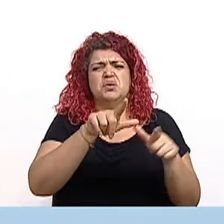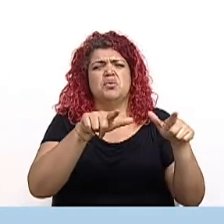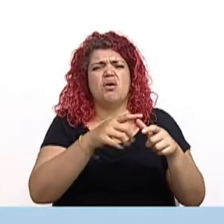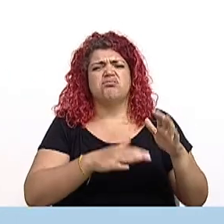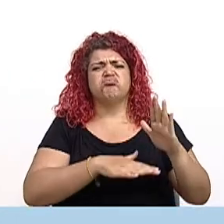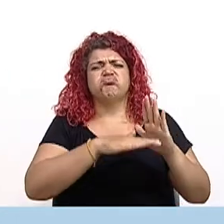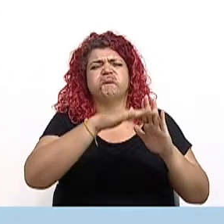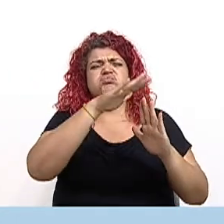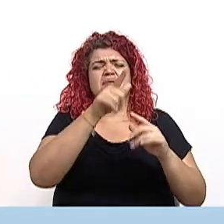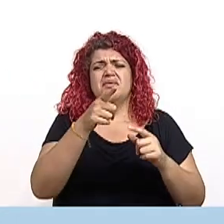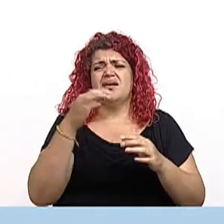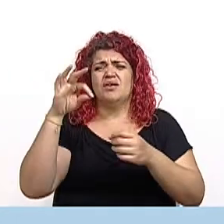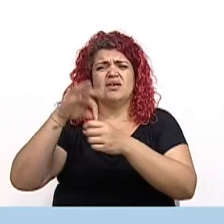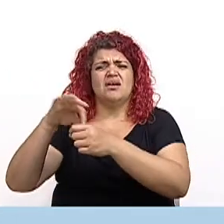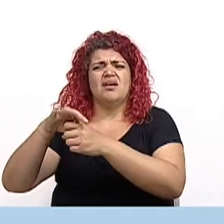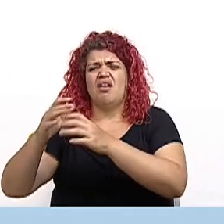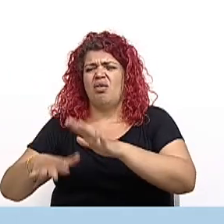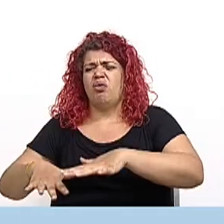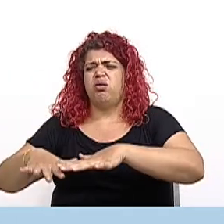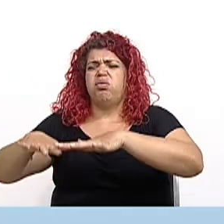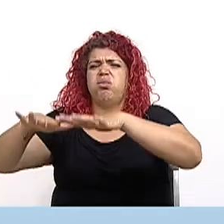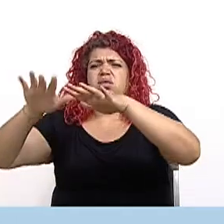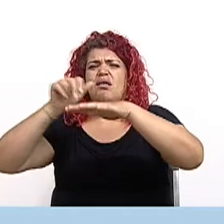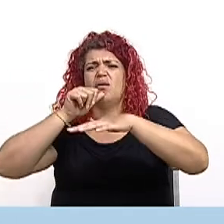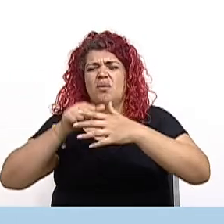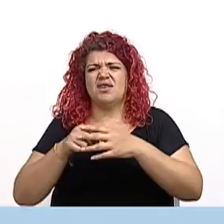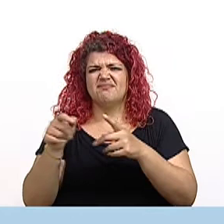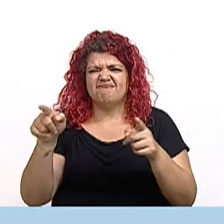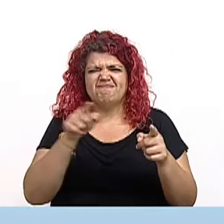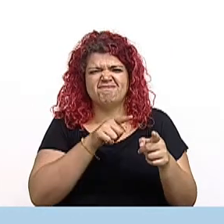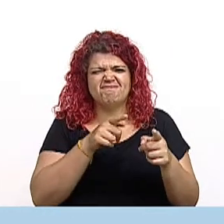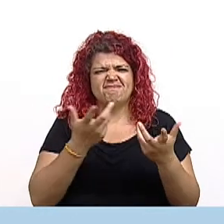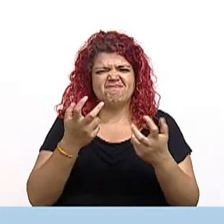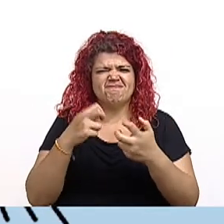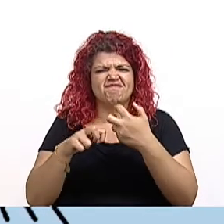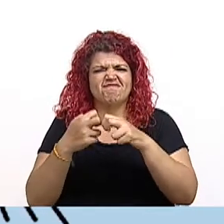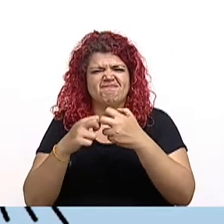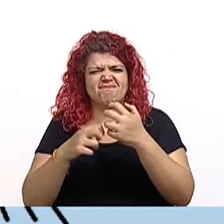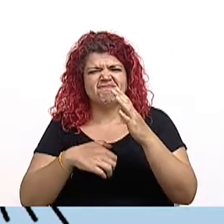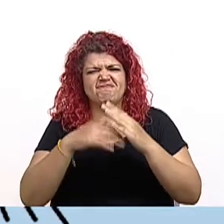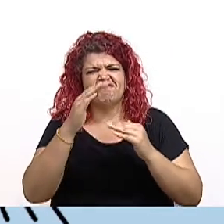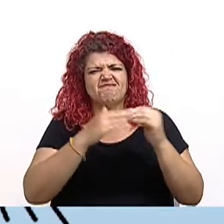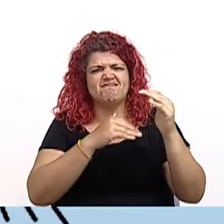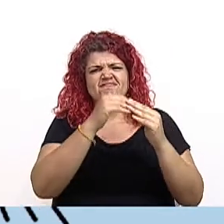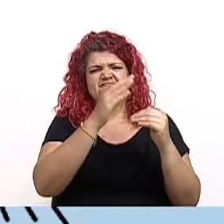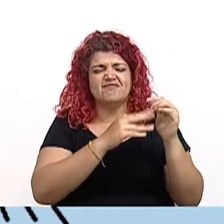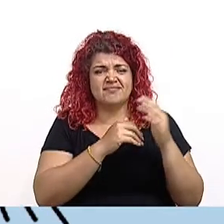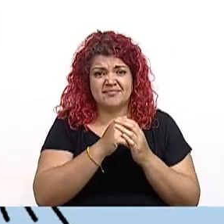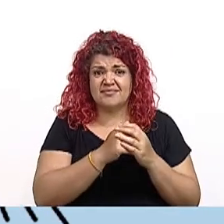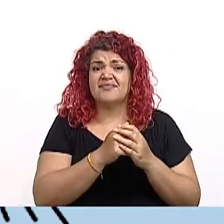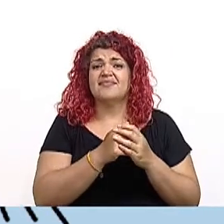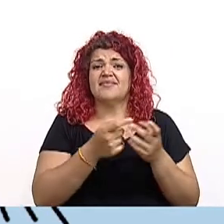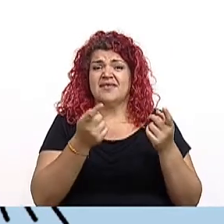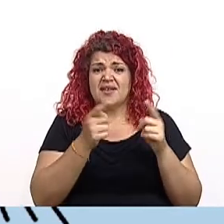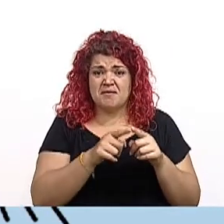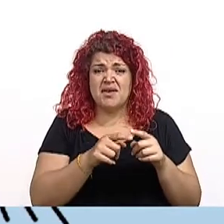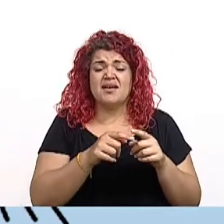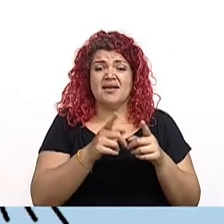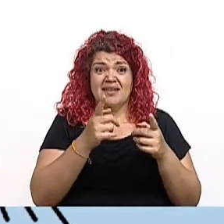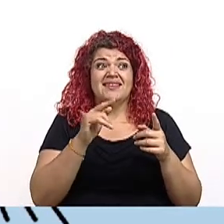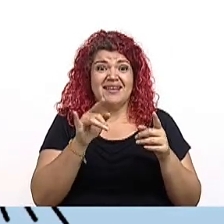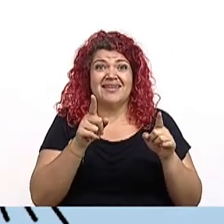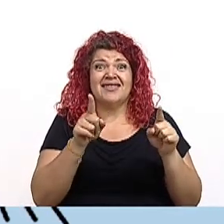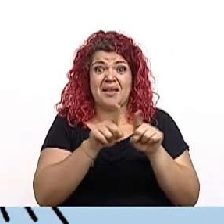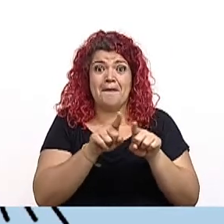de cultivos ahogados prácticamente y de daños en la infraestructura. Definitivamente también en el recurso hídrico